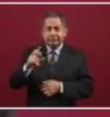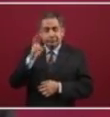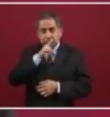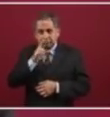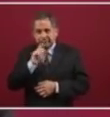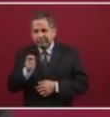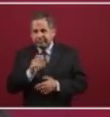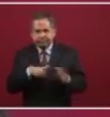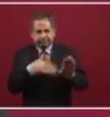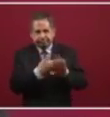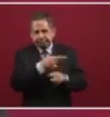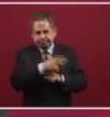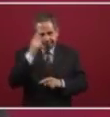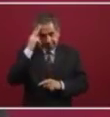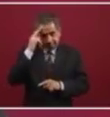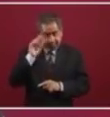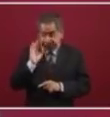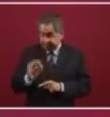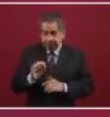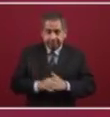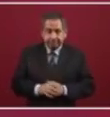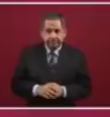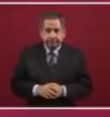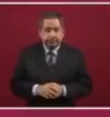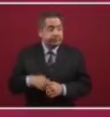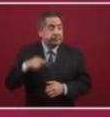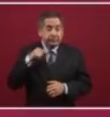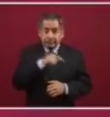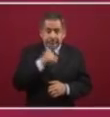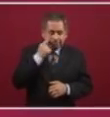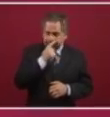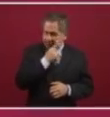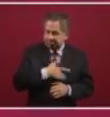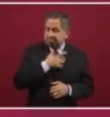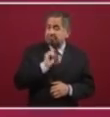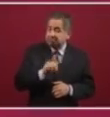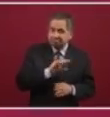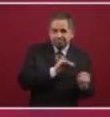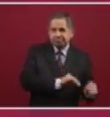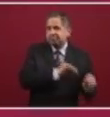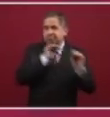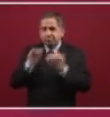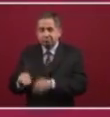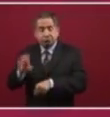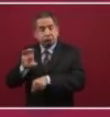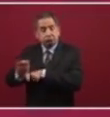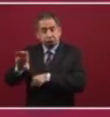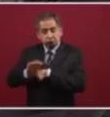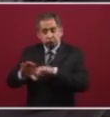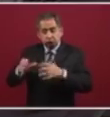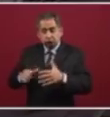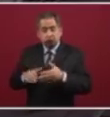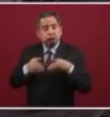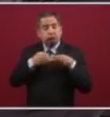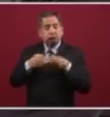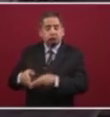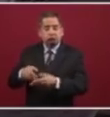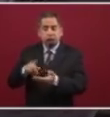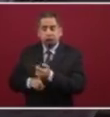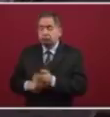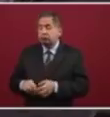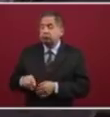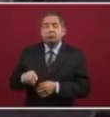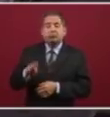Díaz. Entonces decide irse a Colombia y en un puerto que se llama Bocas del